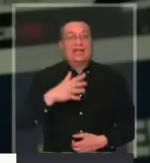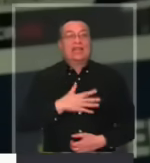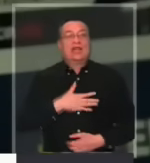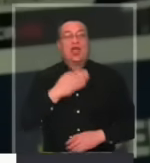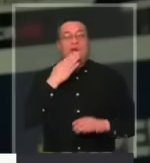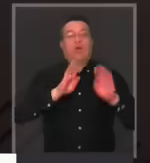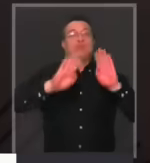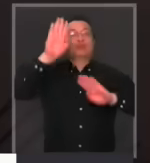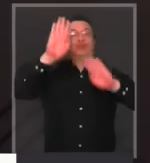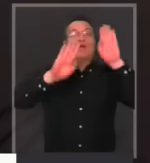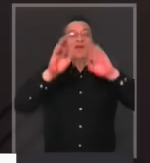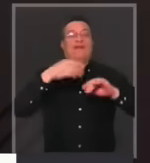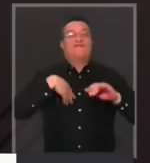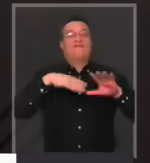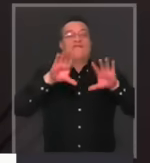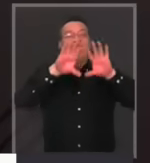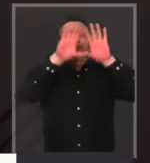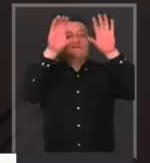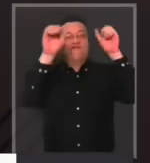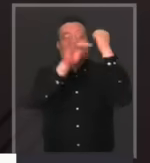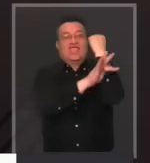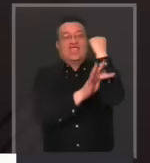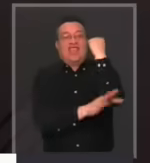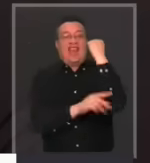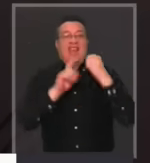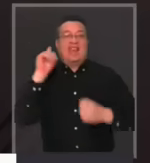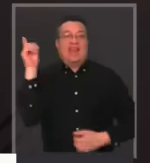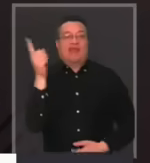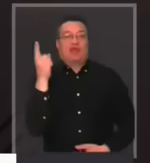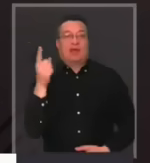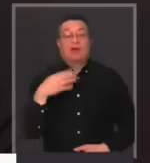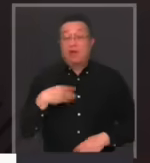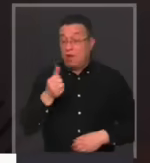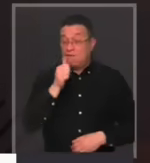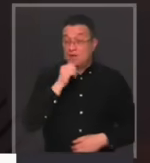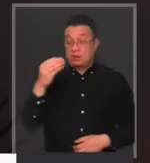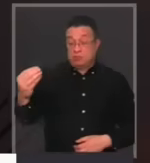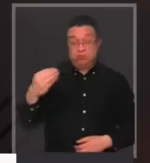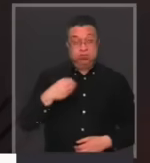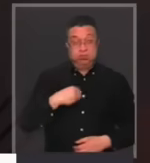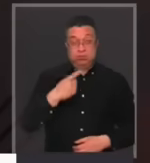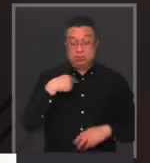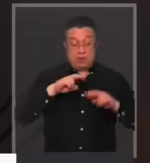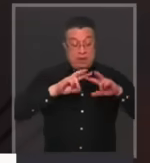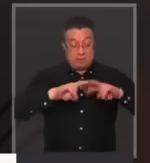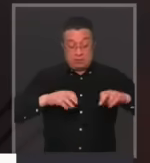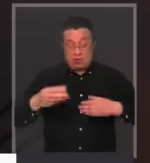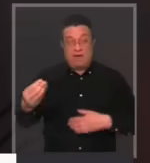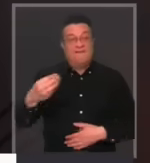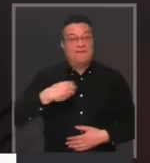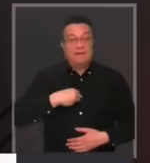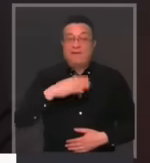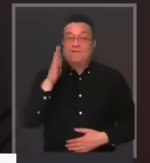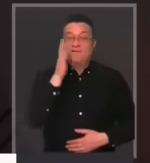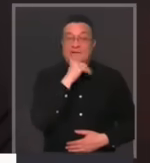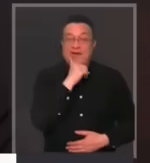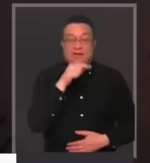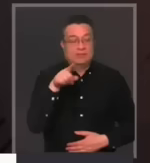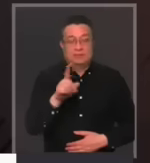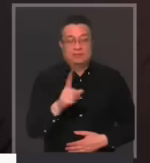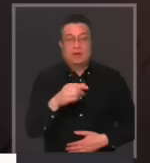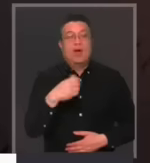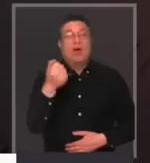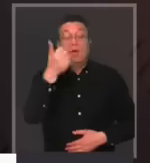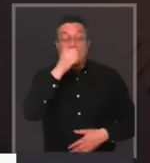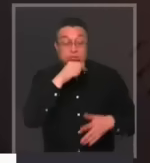fiscal nacional. Primeramente, no hemos sido notificados por parte del Ministerio Público la ampliación de la investigación a la de un delito de violación de secreto.